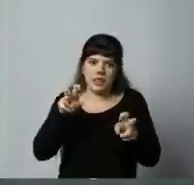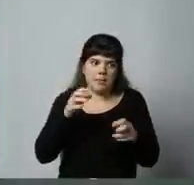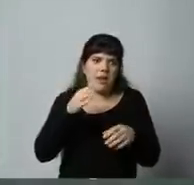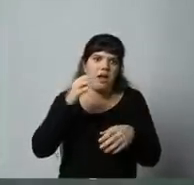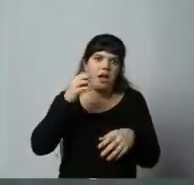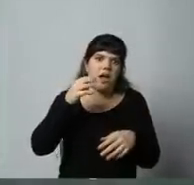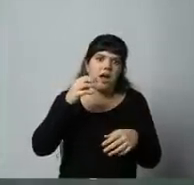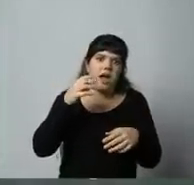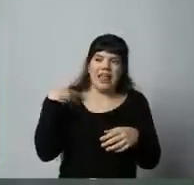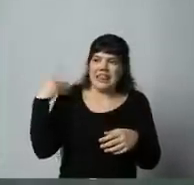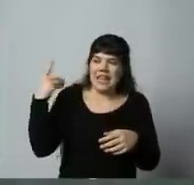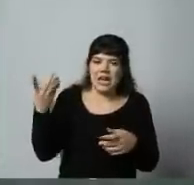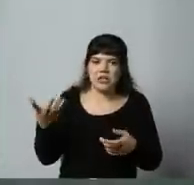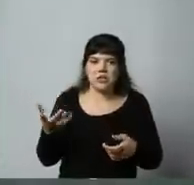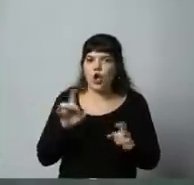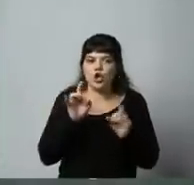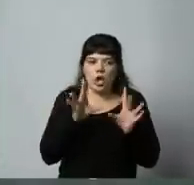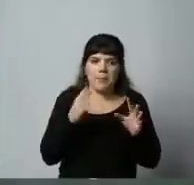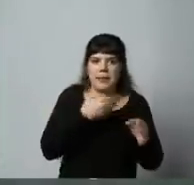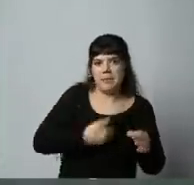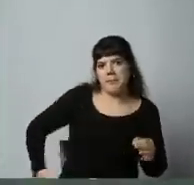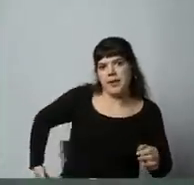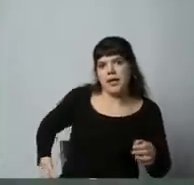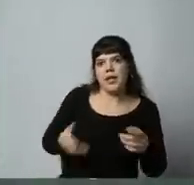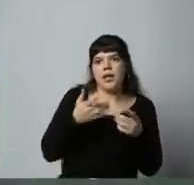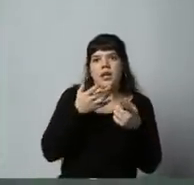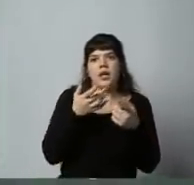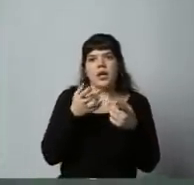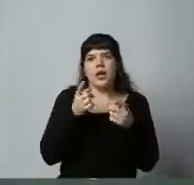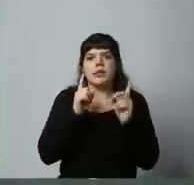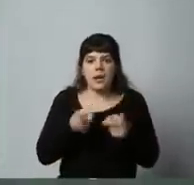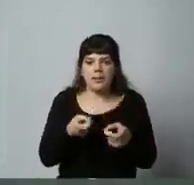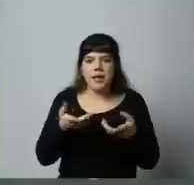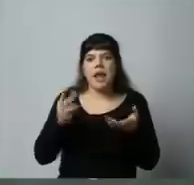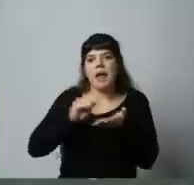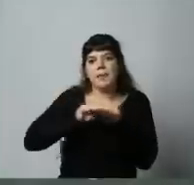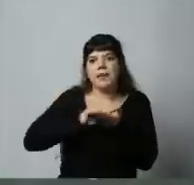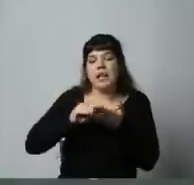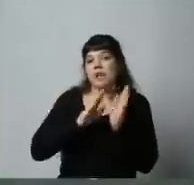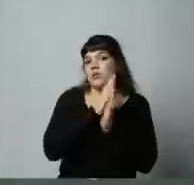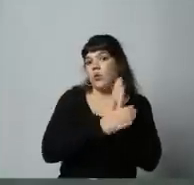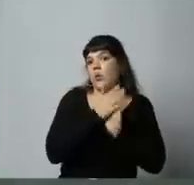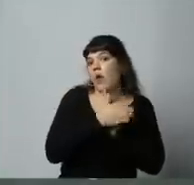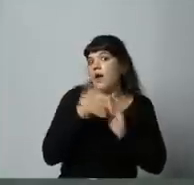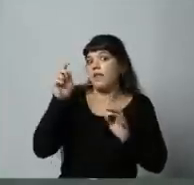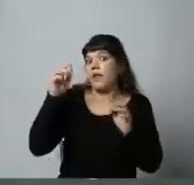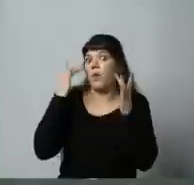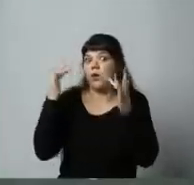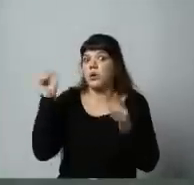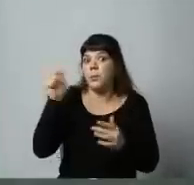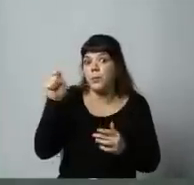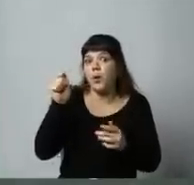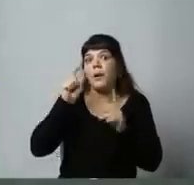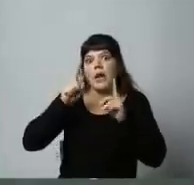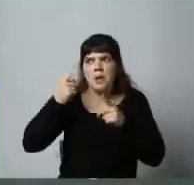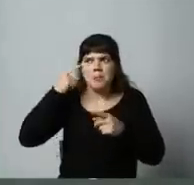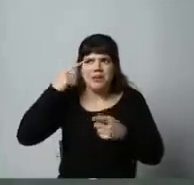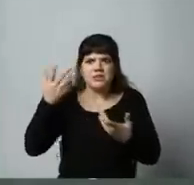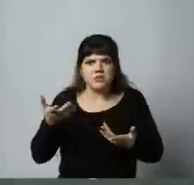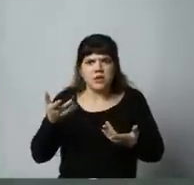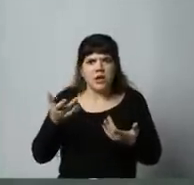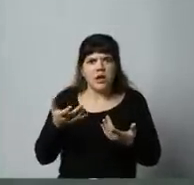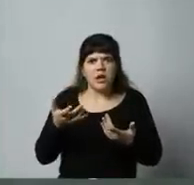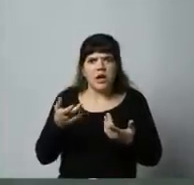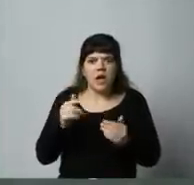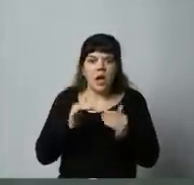dirección bu no solo en el magisterio sino en la dirección de de la Administración Nacional de Educación Pública pensás que está en riesgo por ejemplo